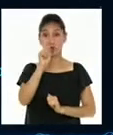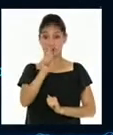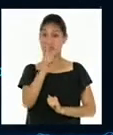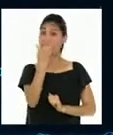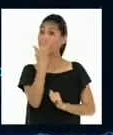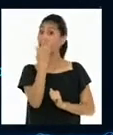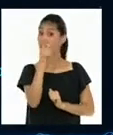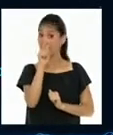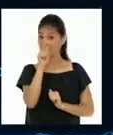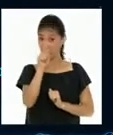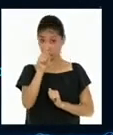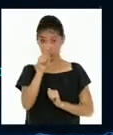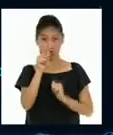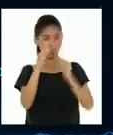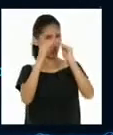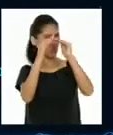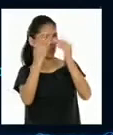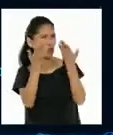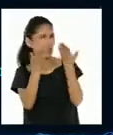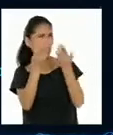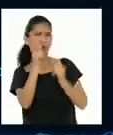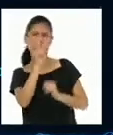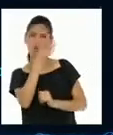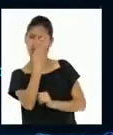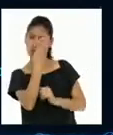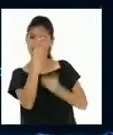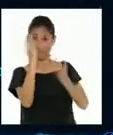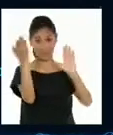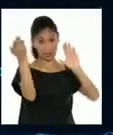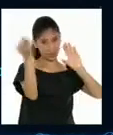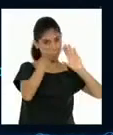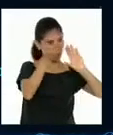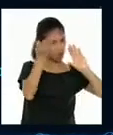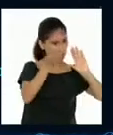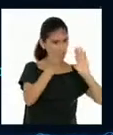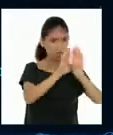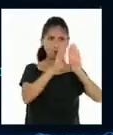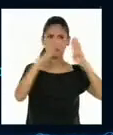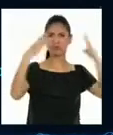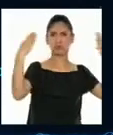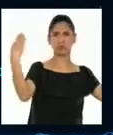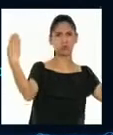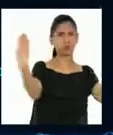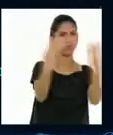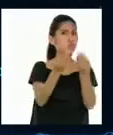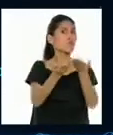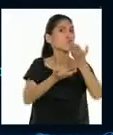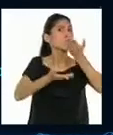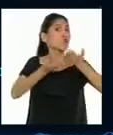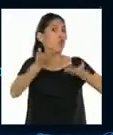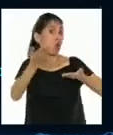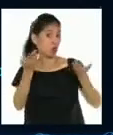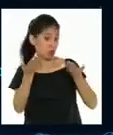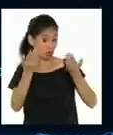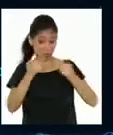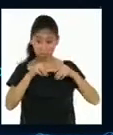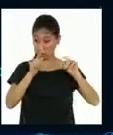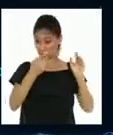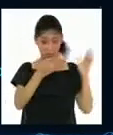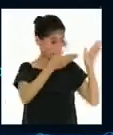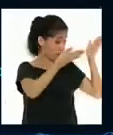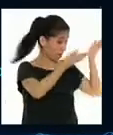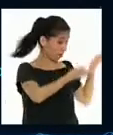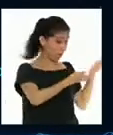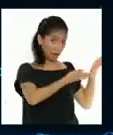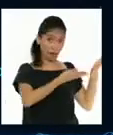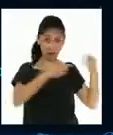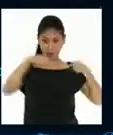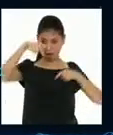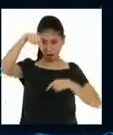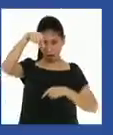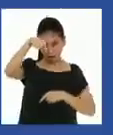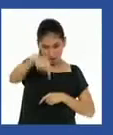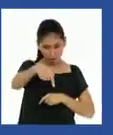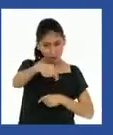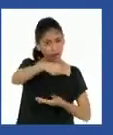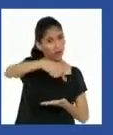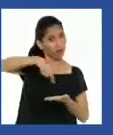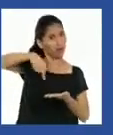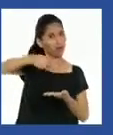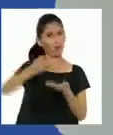biblioteca? Las respuestas pueden ser en el rincón, en el centro del set, en el